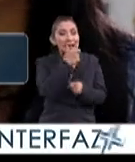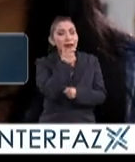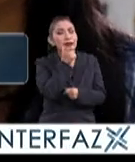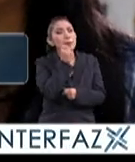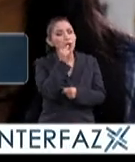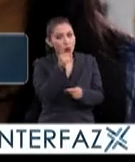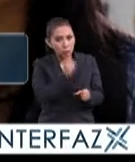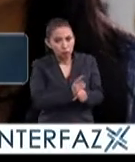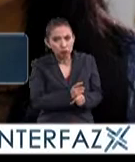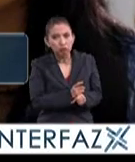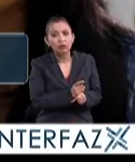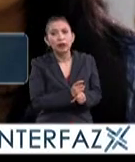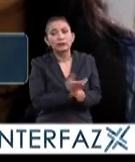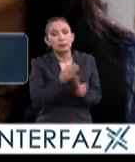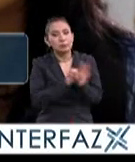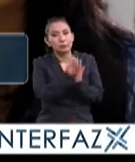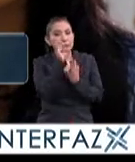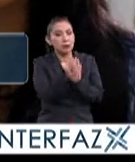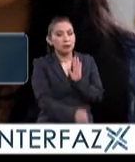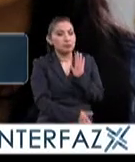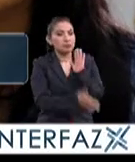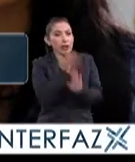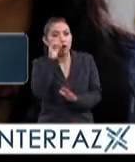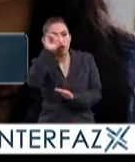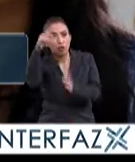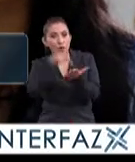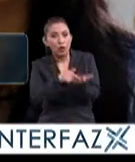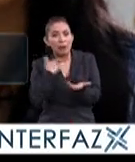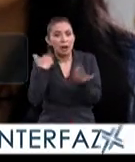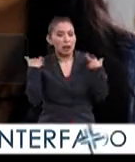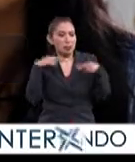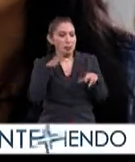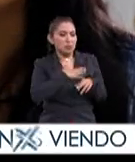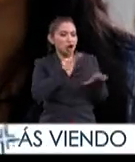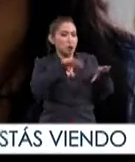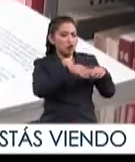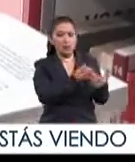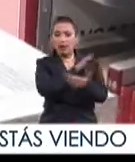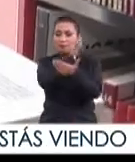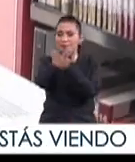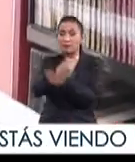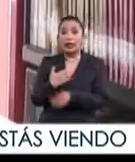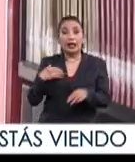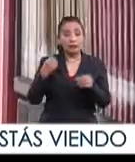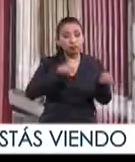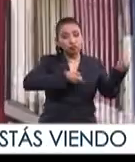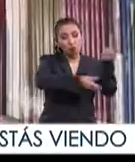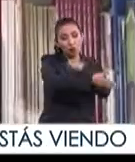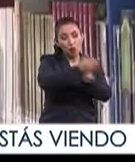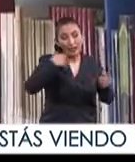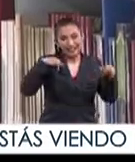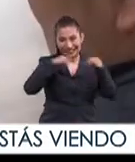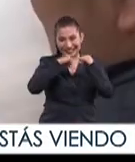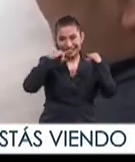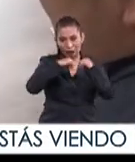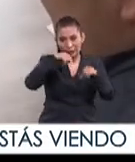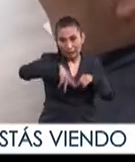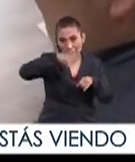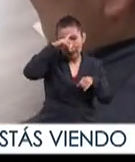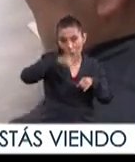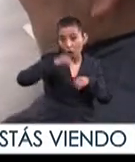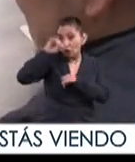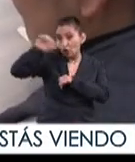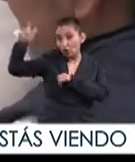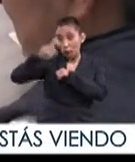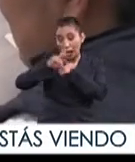tenemos la oportunidad de, por ejemplo, ir a otros lugares a representar nuestras comunidades. El intercambio con instituciones nacionales